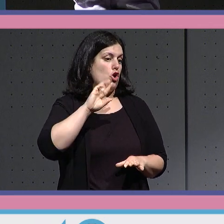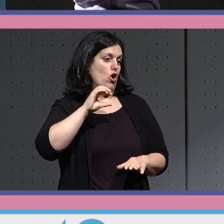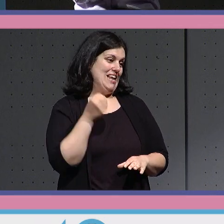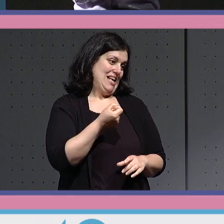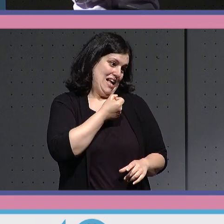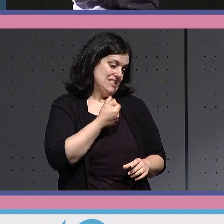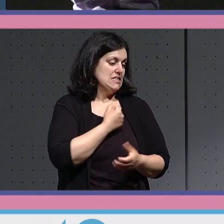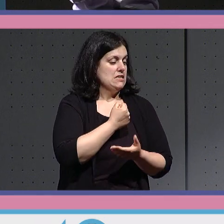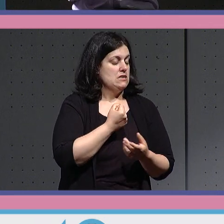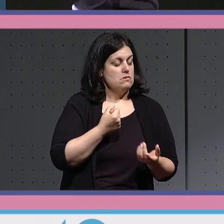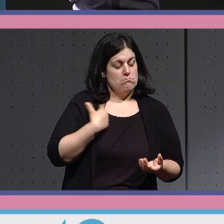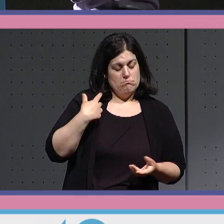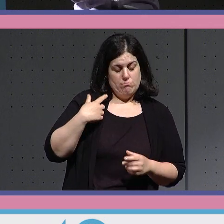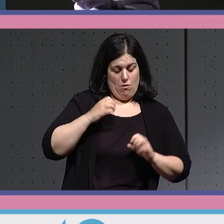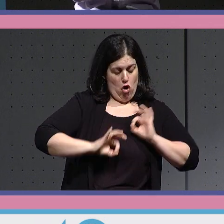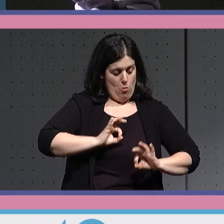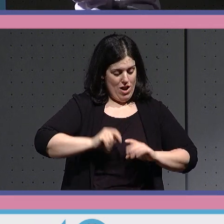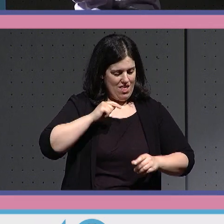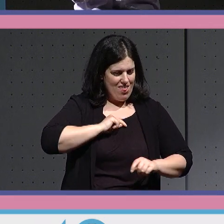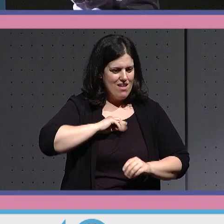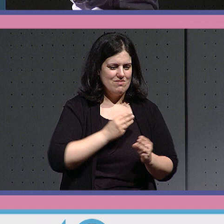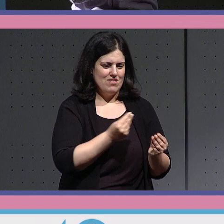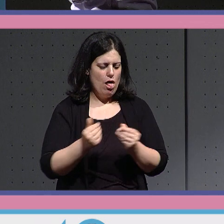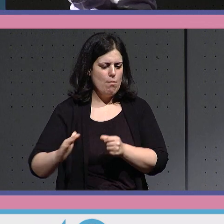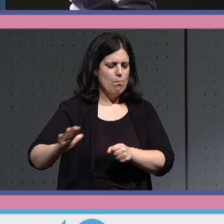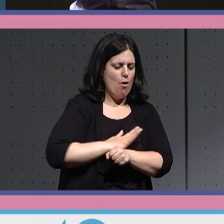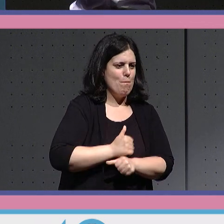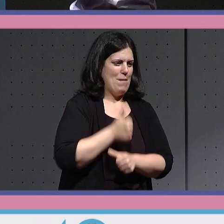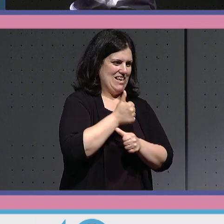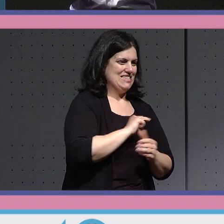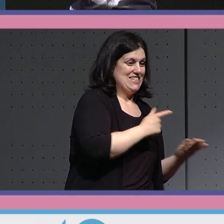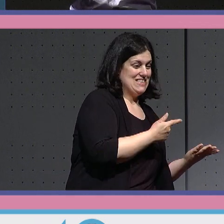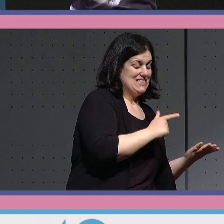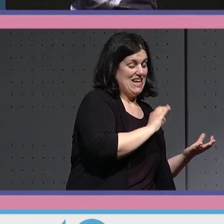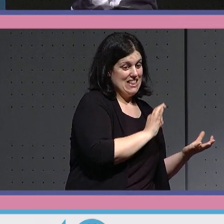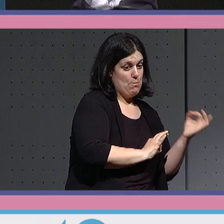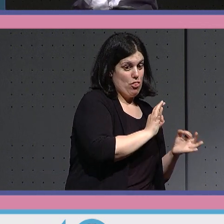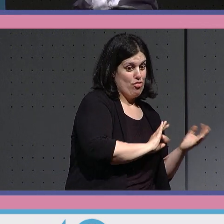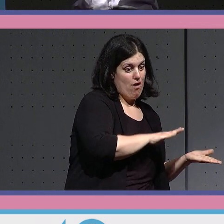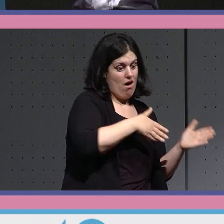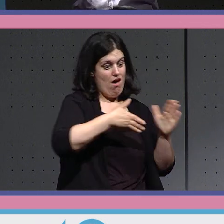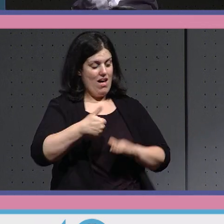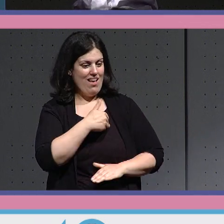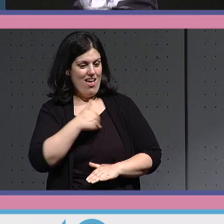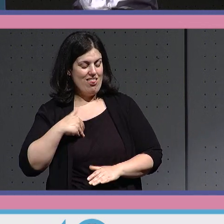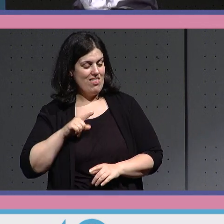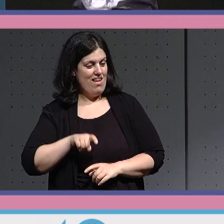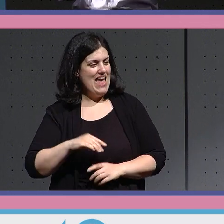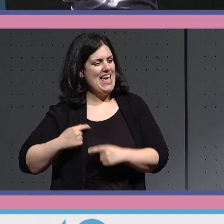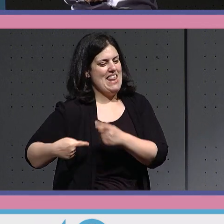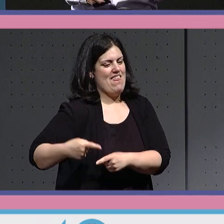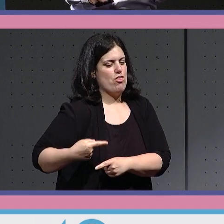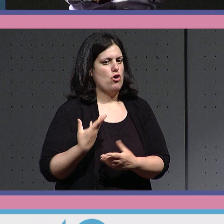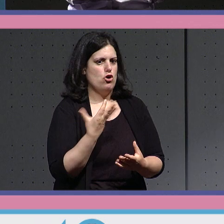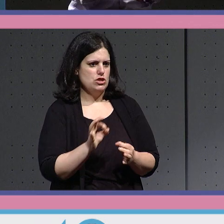que la falta de ejercicio, aumenta la penetrancia. Tienes más posibilidades en esa interacción gen-ambiente de tener el problema, pero